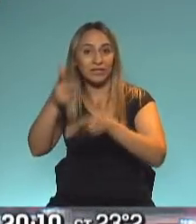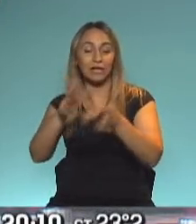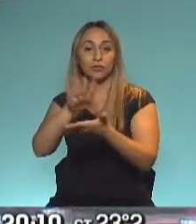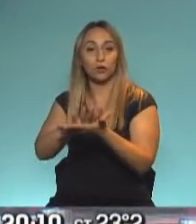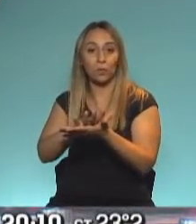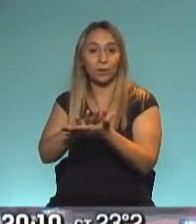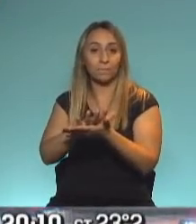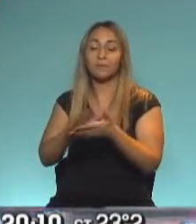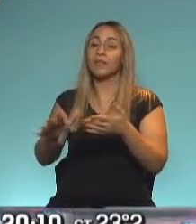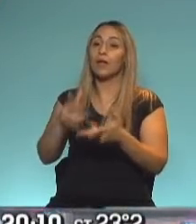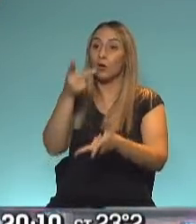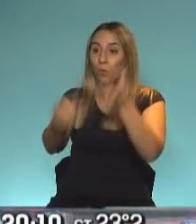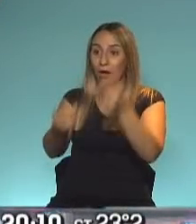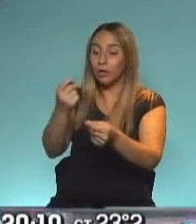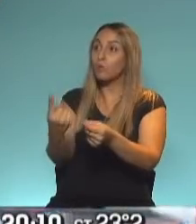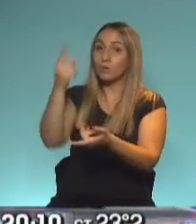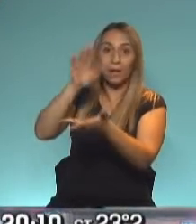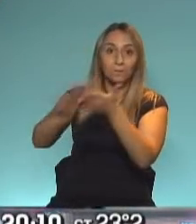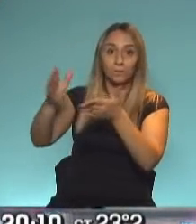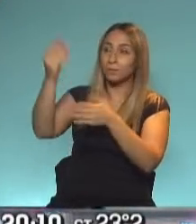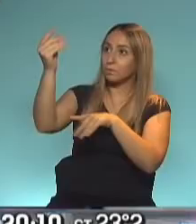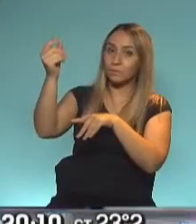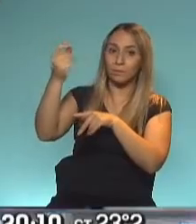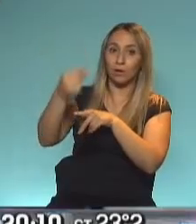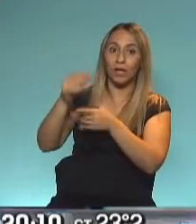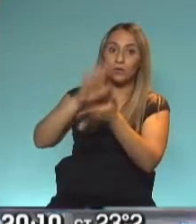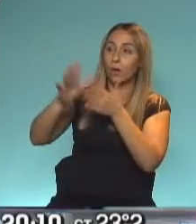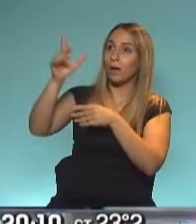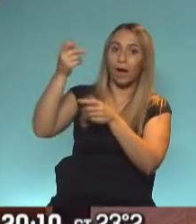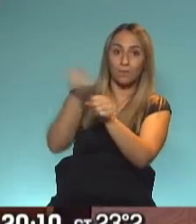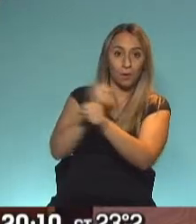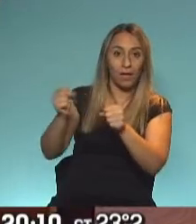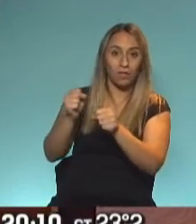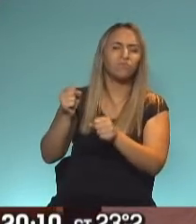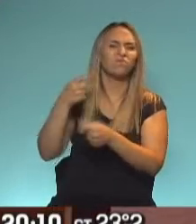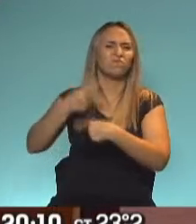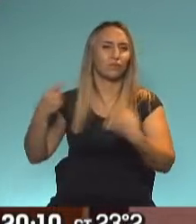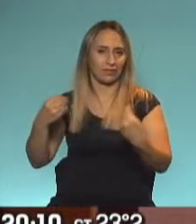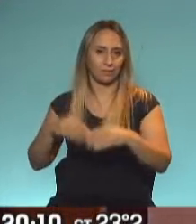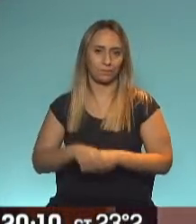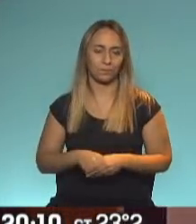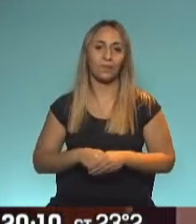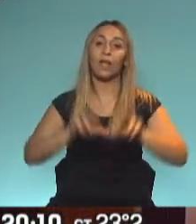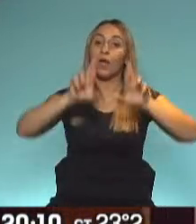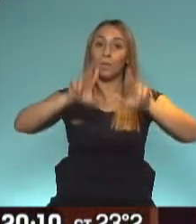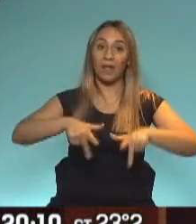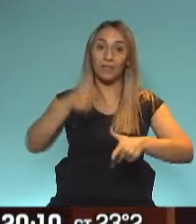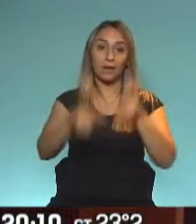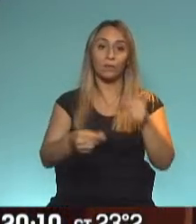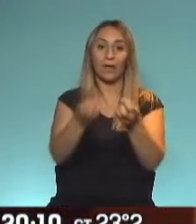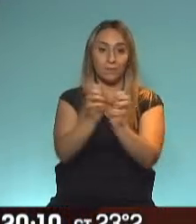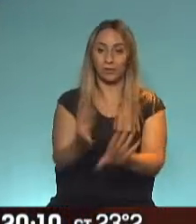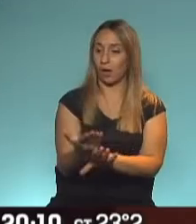esa nueva aprobación de vacuna. Una vacuna más tendrá la República Argentina. Gal. Pero el plan de vacunación ha comenzado ayer de